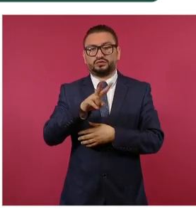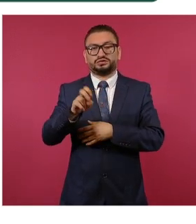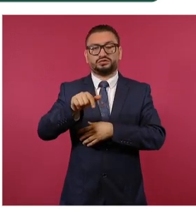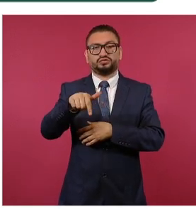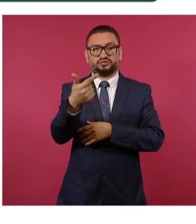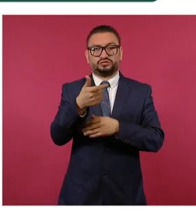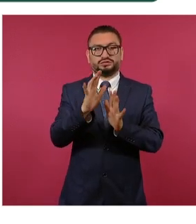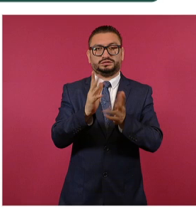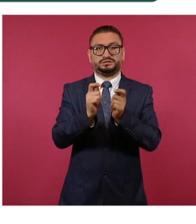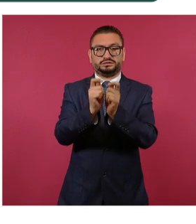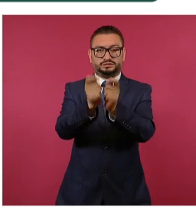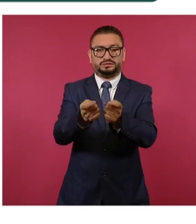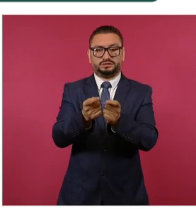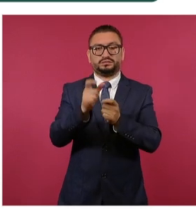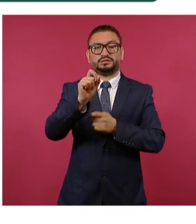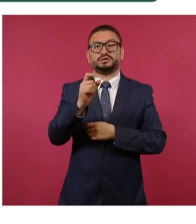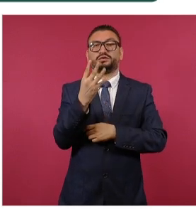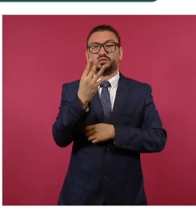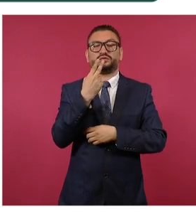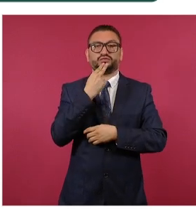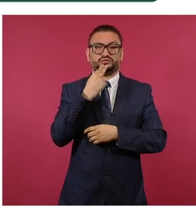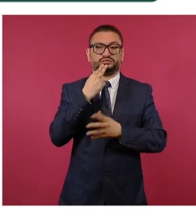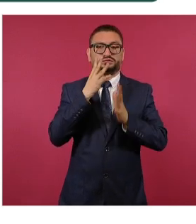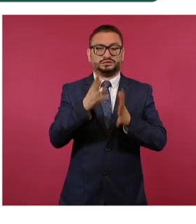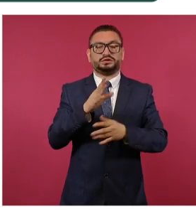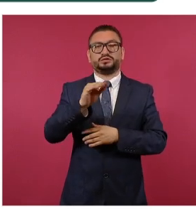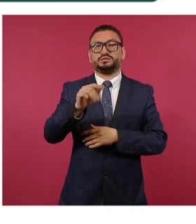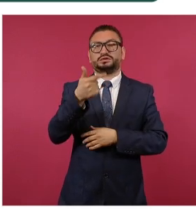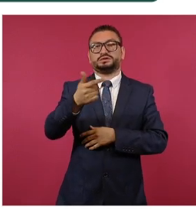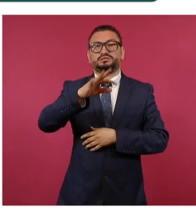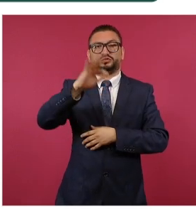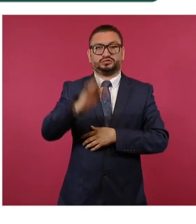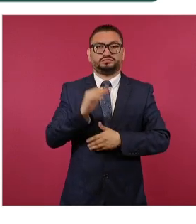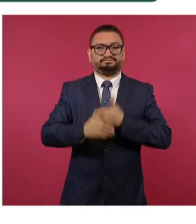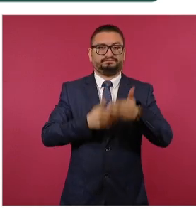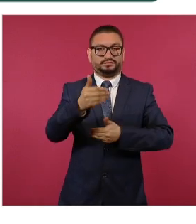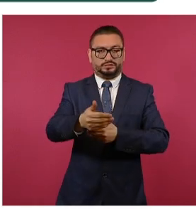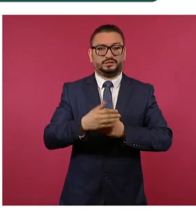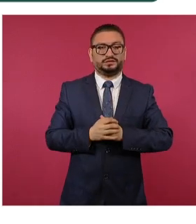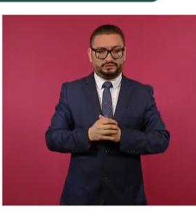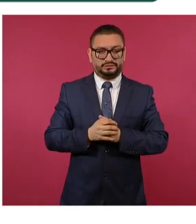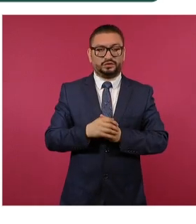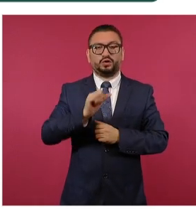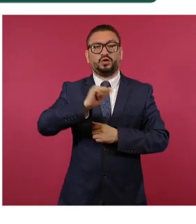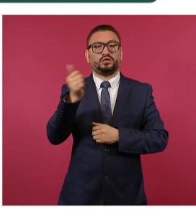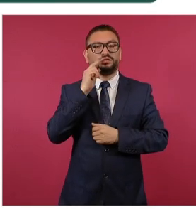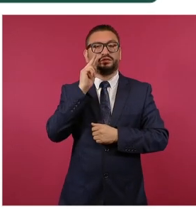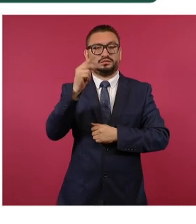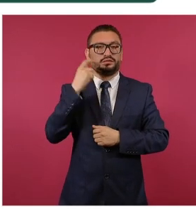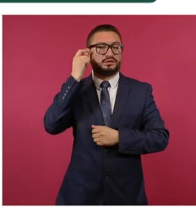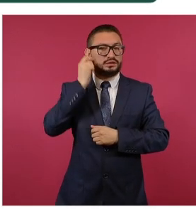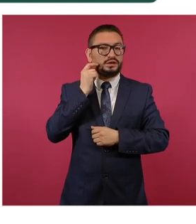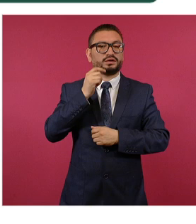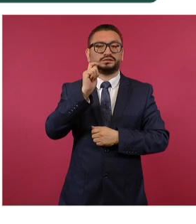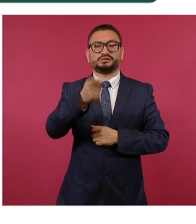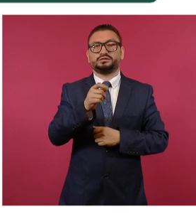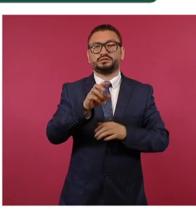212 ya se entregaron, 24 cuentas ya tienen movimiento, el 97% de avance. En la siguiente vemos a Guerrero,